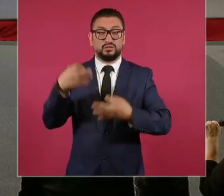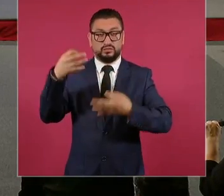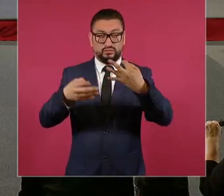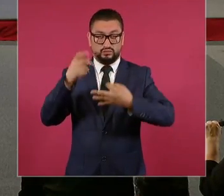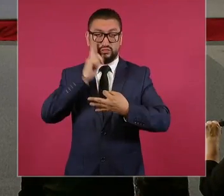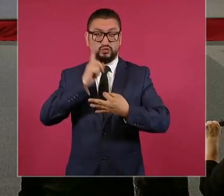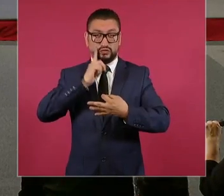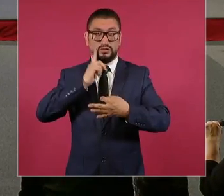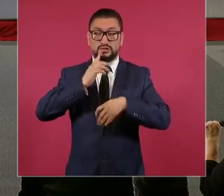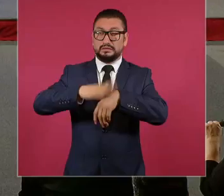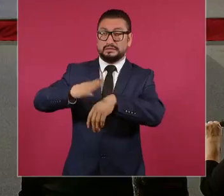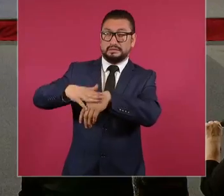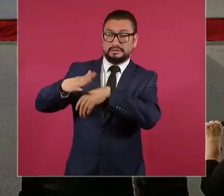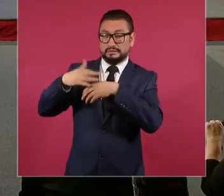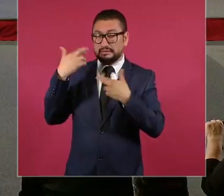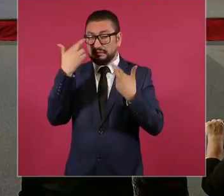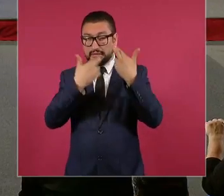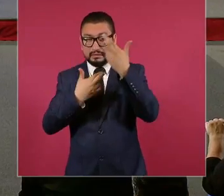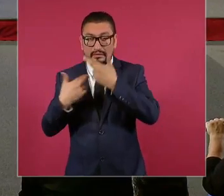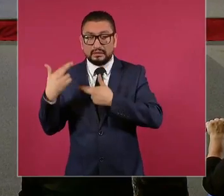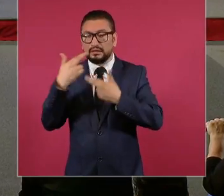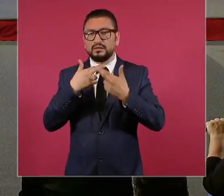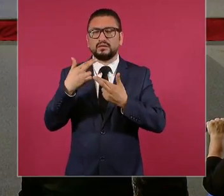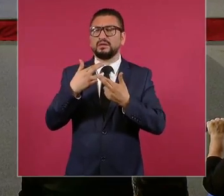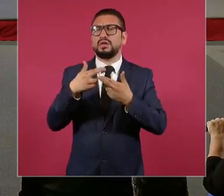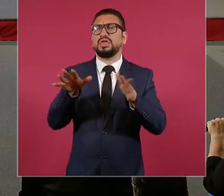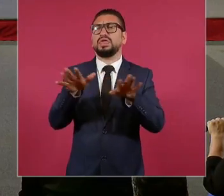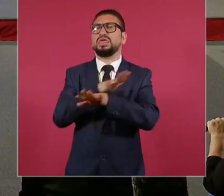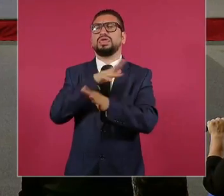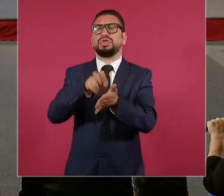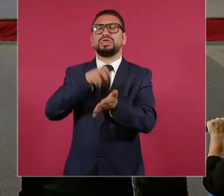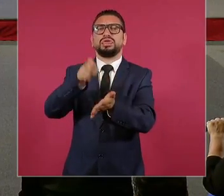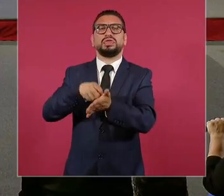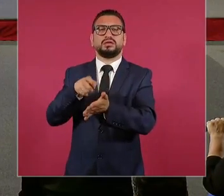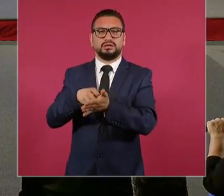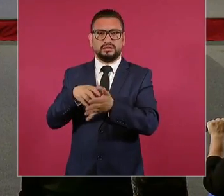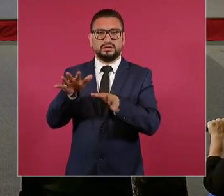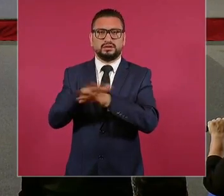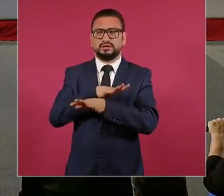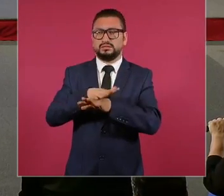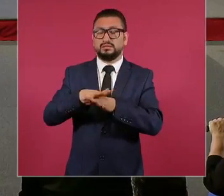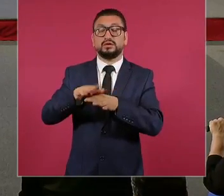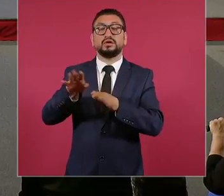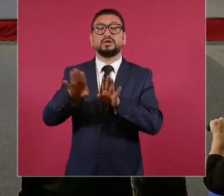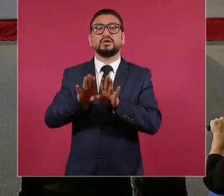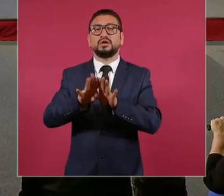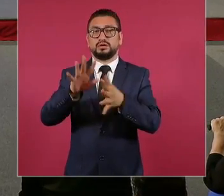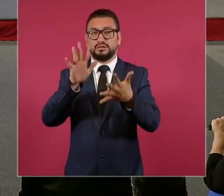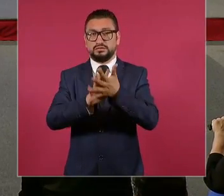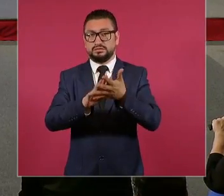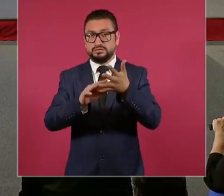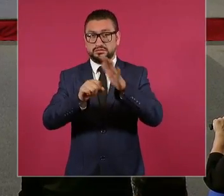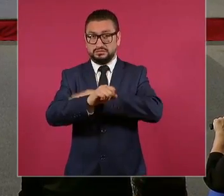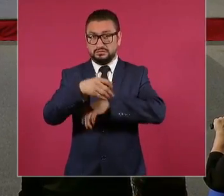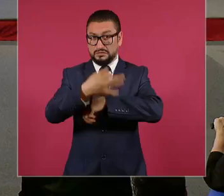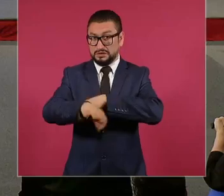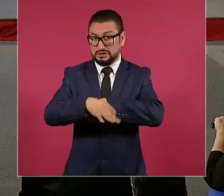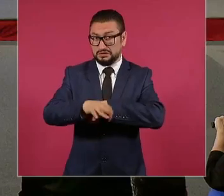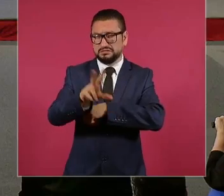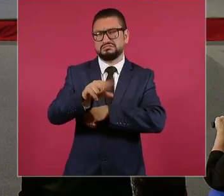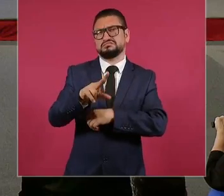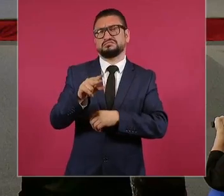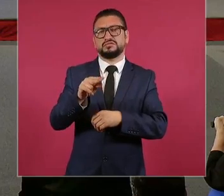convocar a una audiencia de revisión de medidas, cambió la medida de prisión preventiva a una